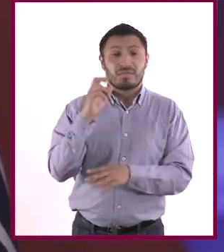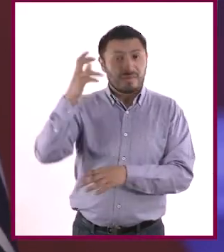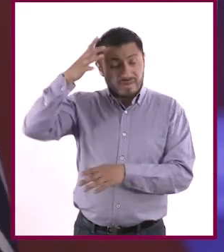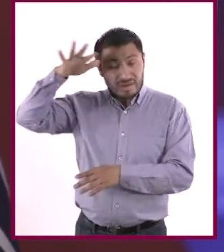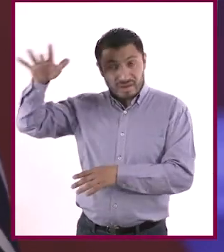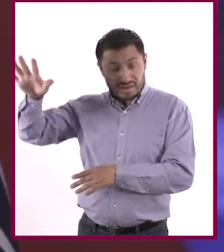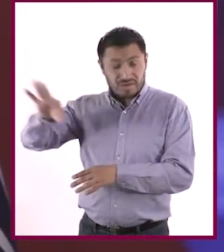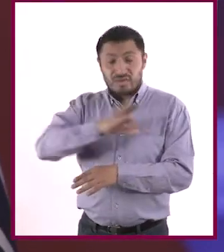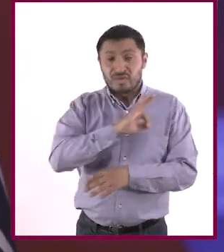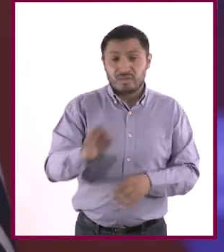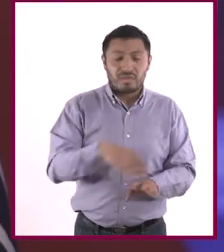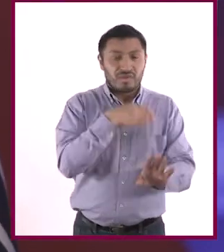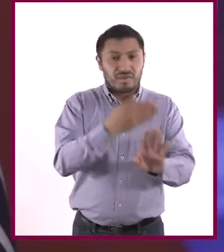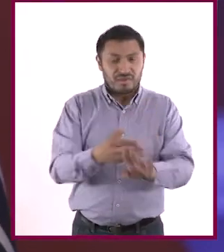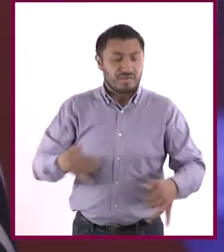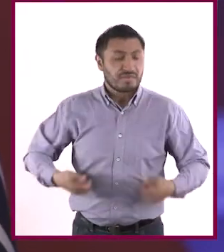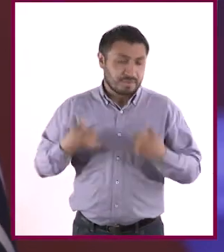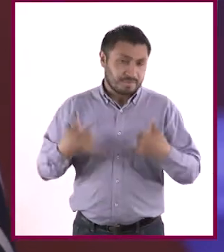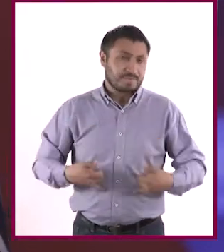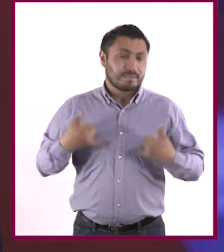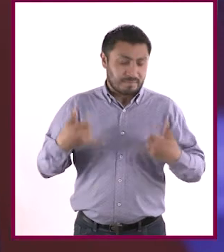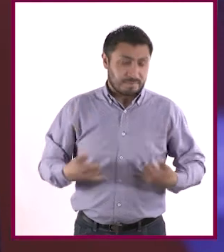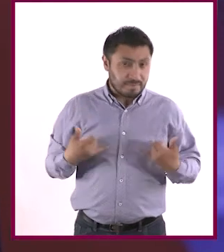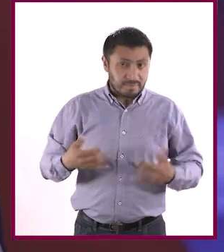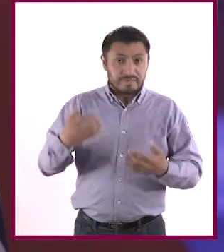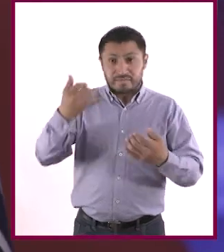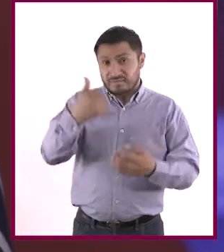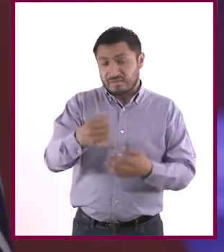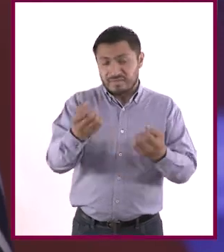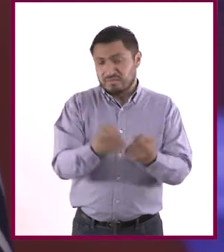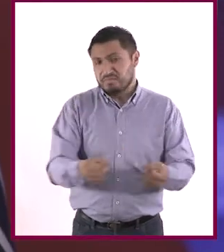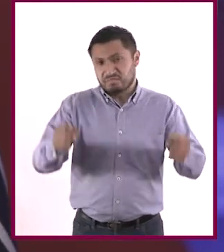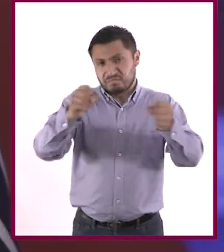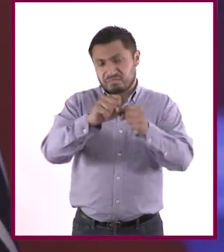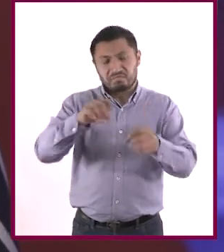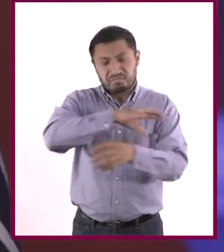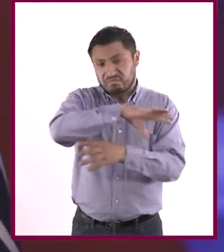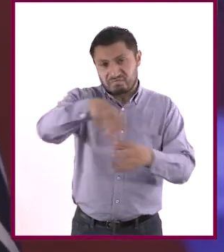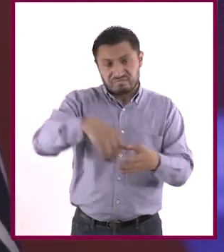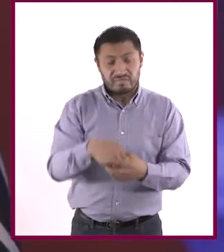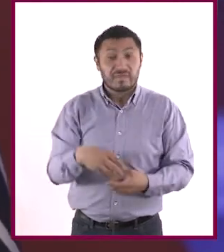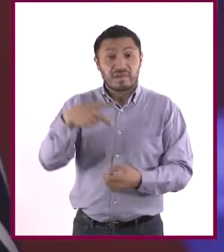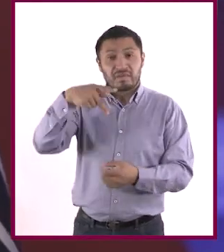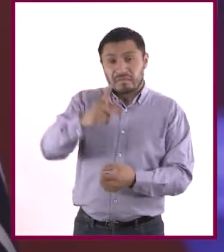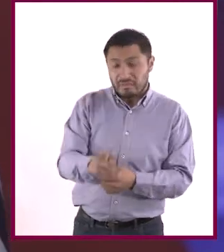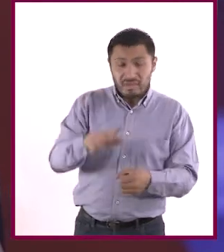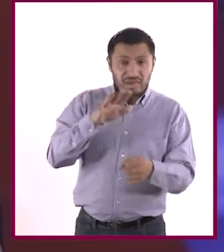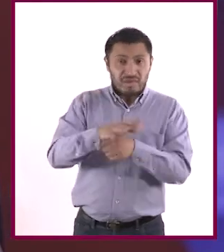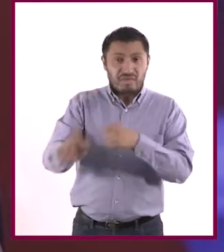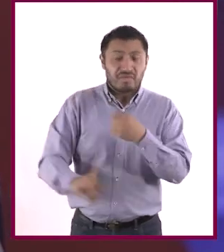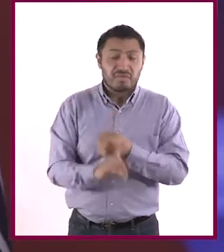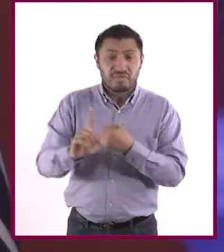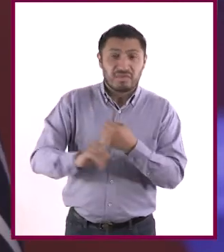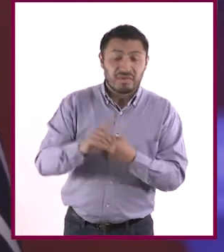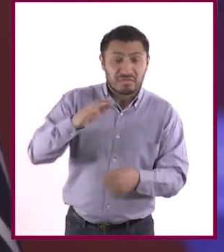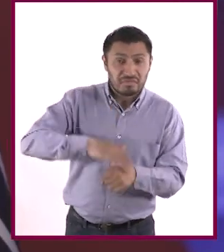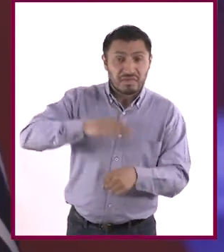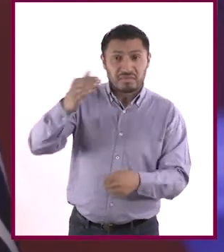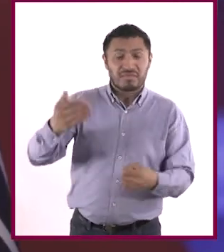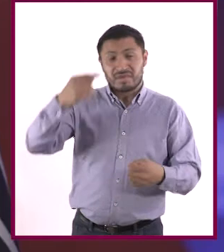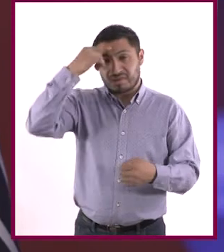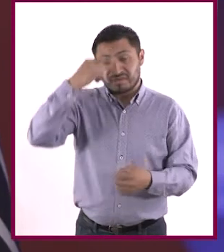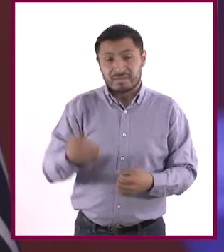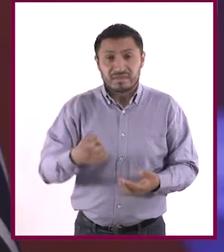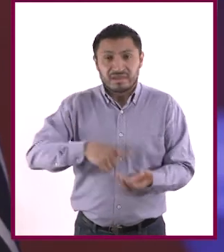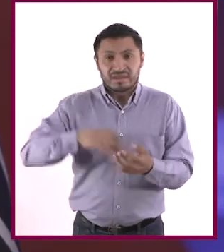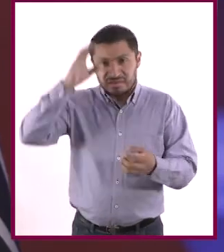llegar a ser muy dañino para las y los jóvenes y para la sociedad en general. Pero, ¿qué otras consecuencias a mayor escala puede tener una